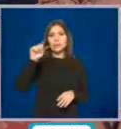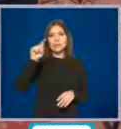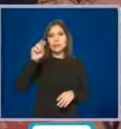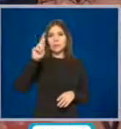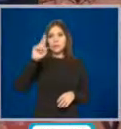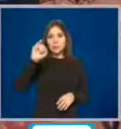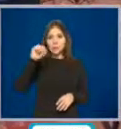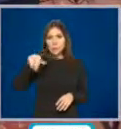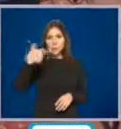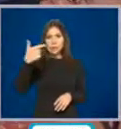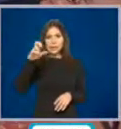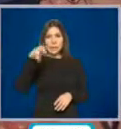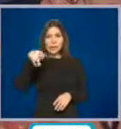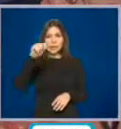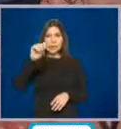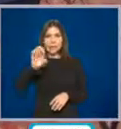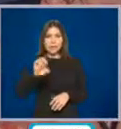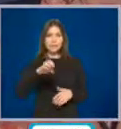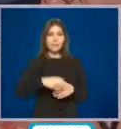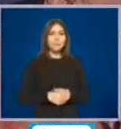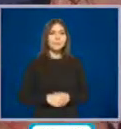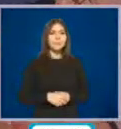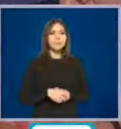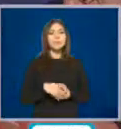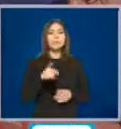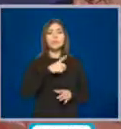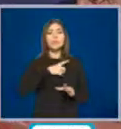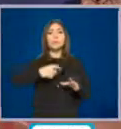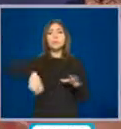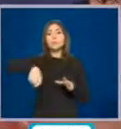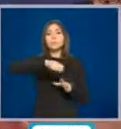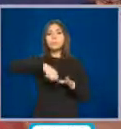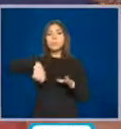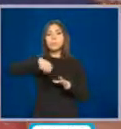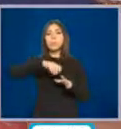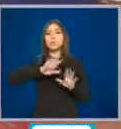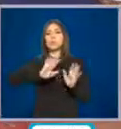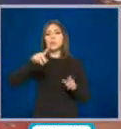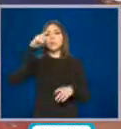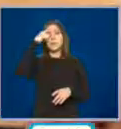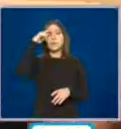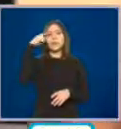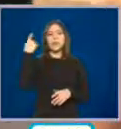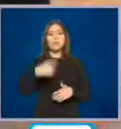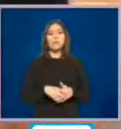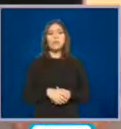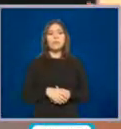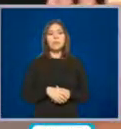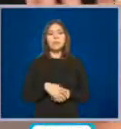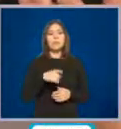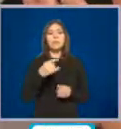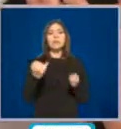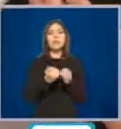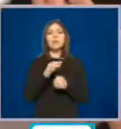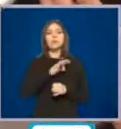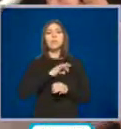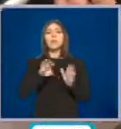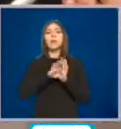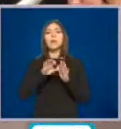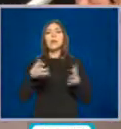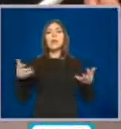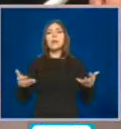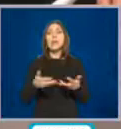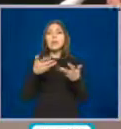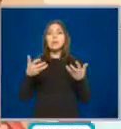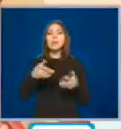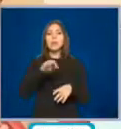¿ok? Ok. Simplemente vamos a mezclar, compañeros, y sencillo. Esto lo podemos utilizar también como acompañamiento, como ensalada, como una entrada, como lo